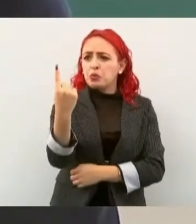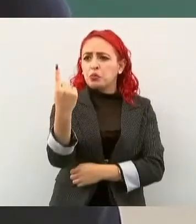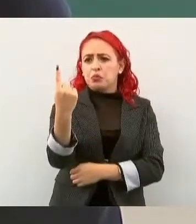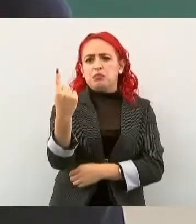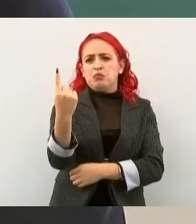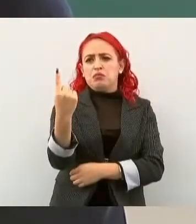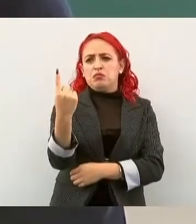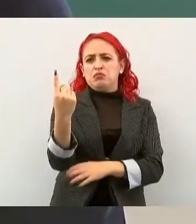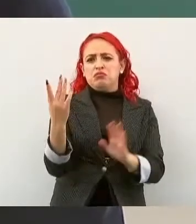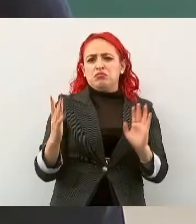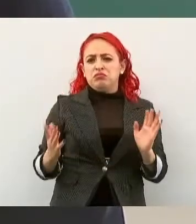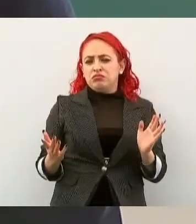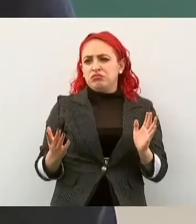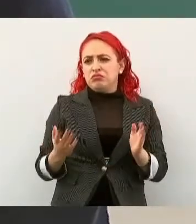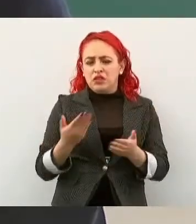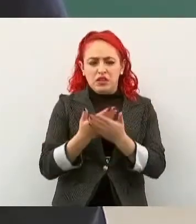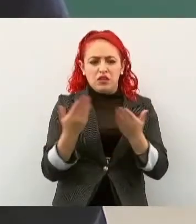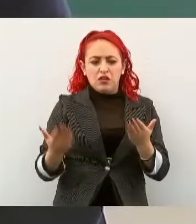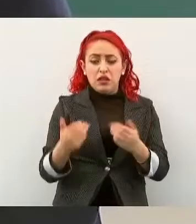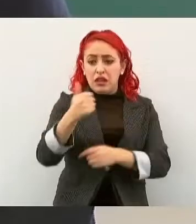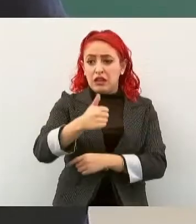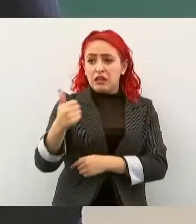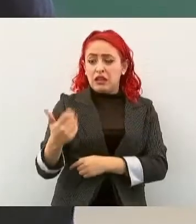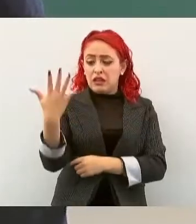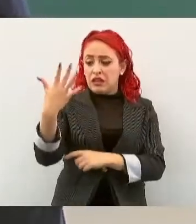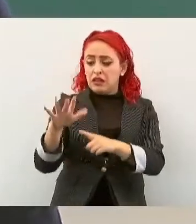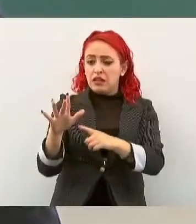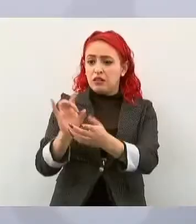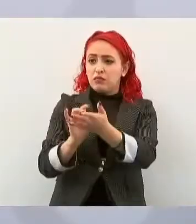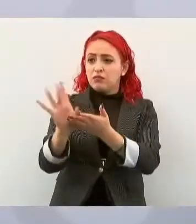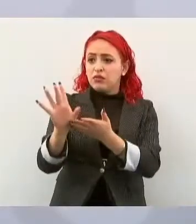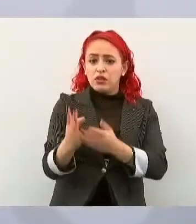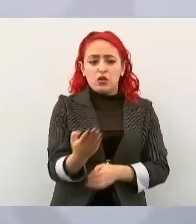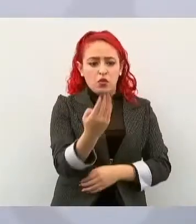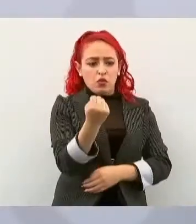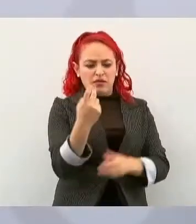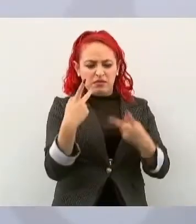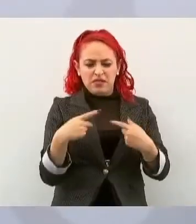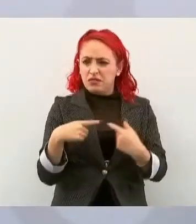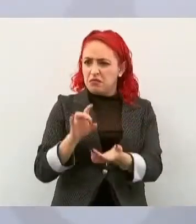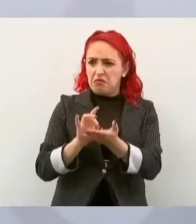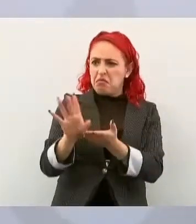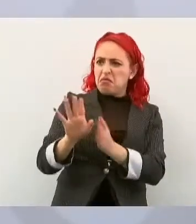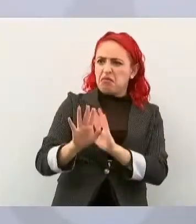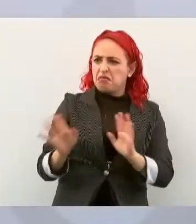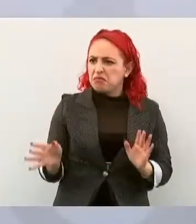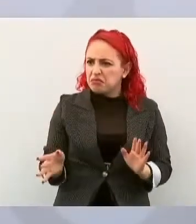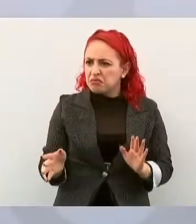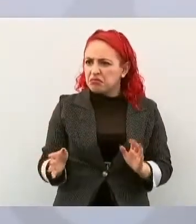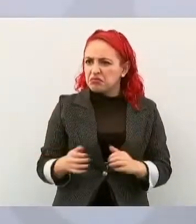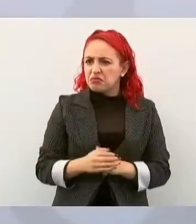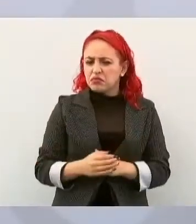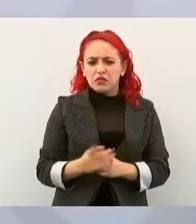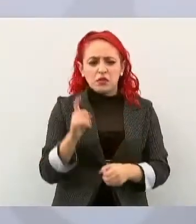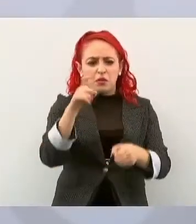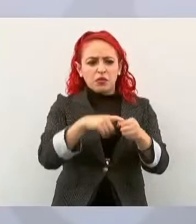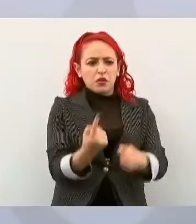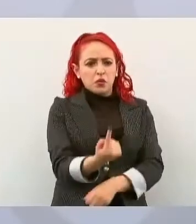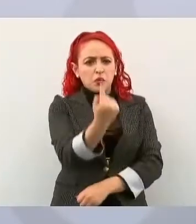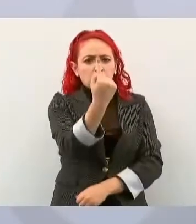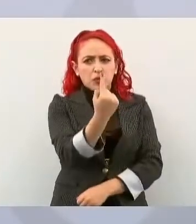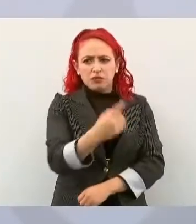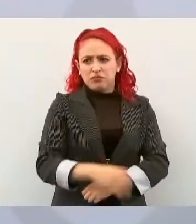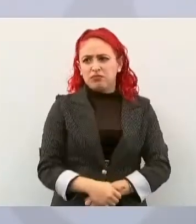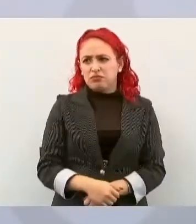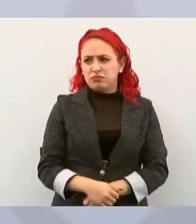los últimos tiempos, de cada 10, rechazaban 9. Es decir, ingresaba 1.